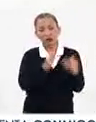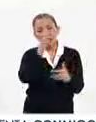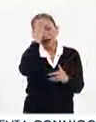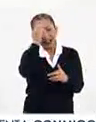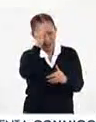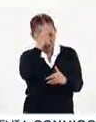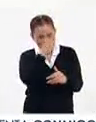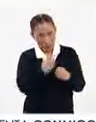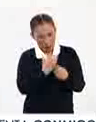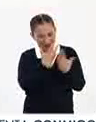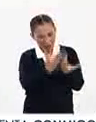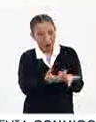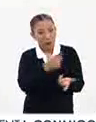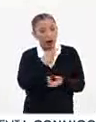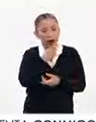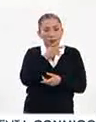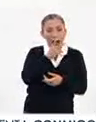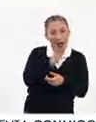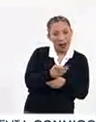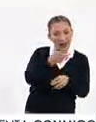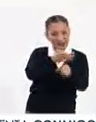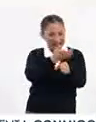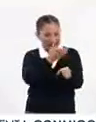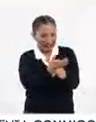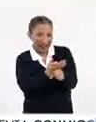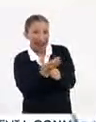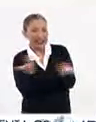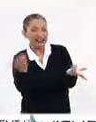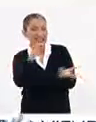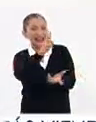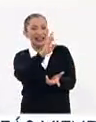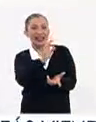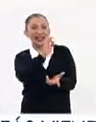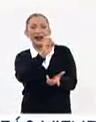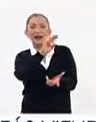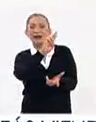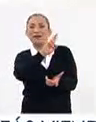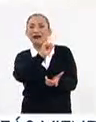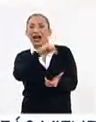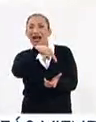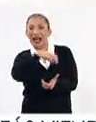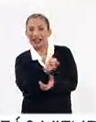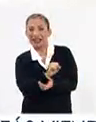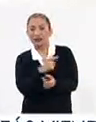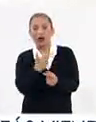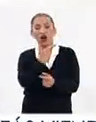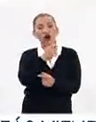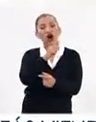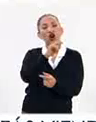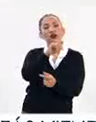¿Sí? Todos sabemos juegos de palabras, chistes, refranes. En